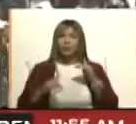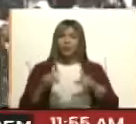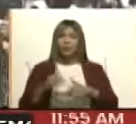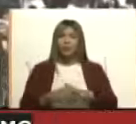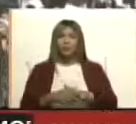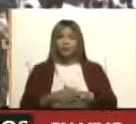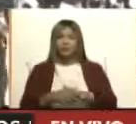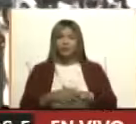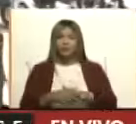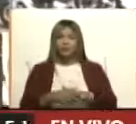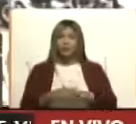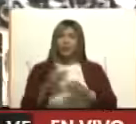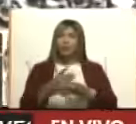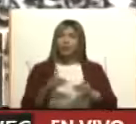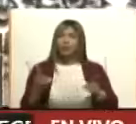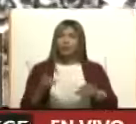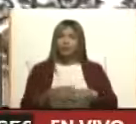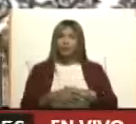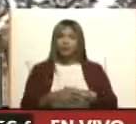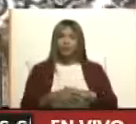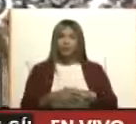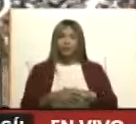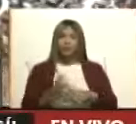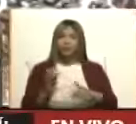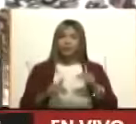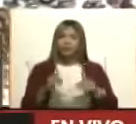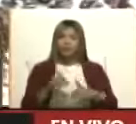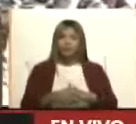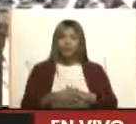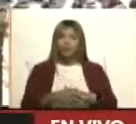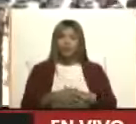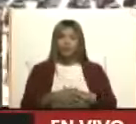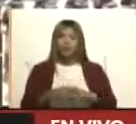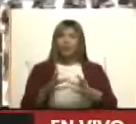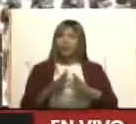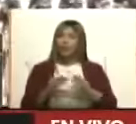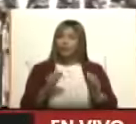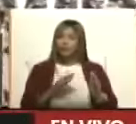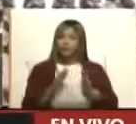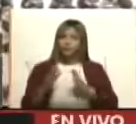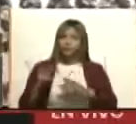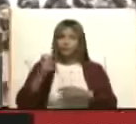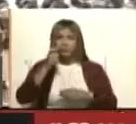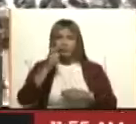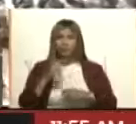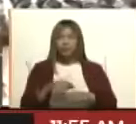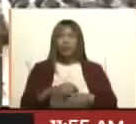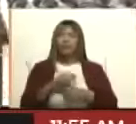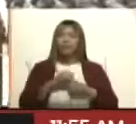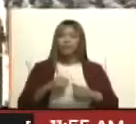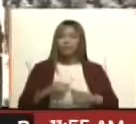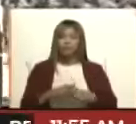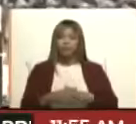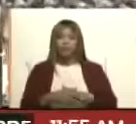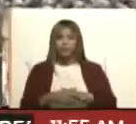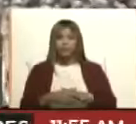electoral, esta fiesta democrática, al Consejo Nacional Electoral, a todos los organismos de seguridad, a la Fuerza Armada